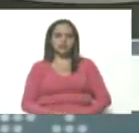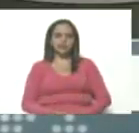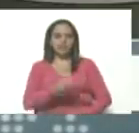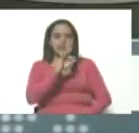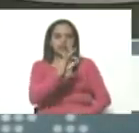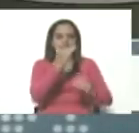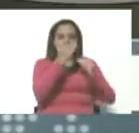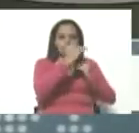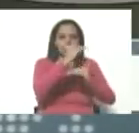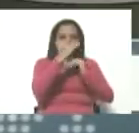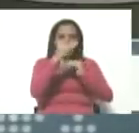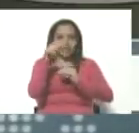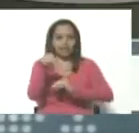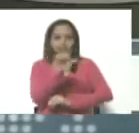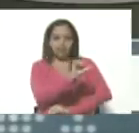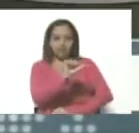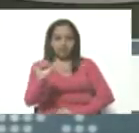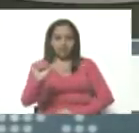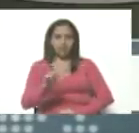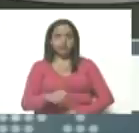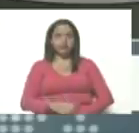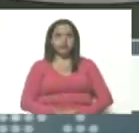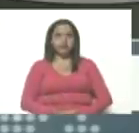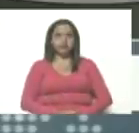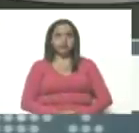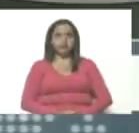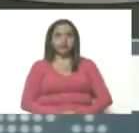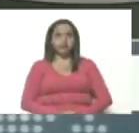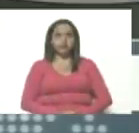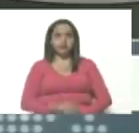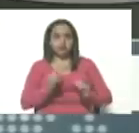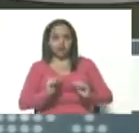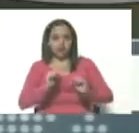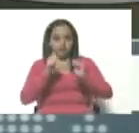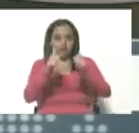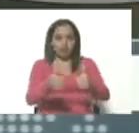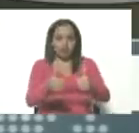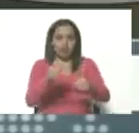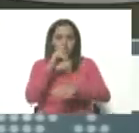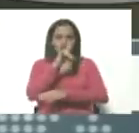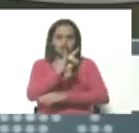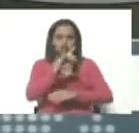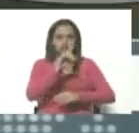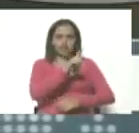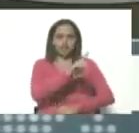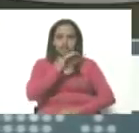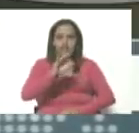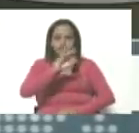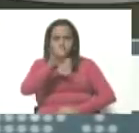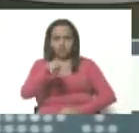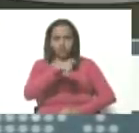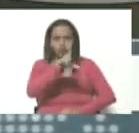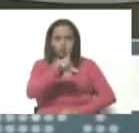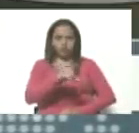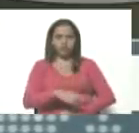3 niveles para esta semana que empieza el lunes 13 de julio, Silvia.